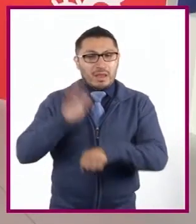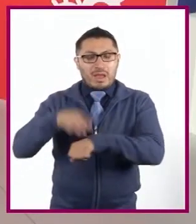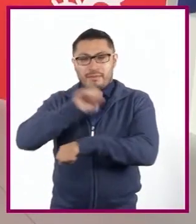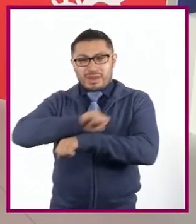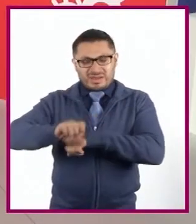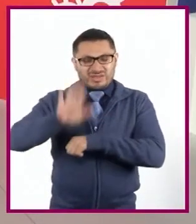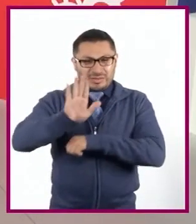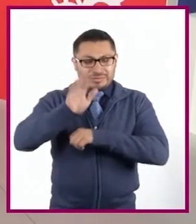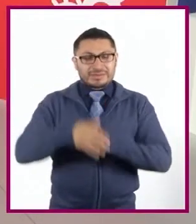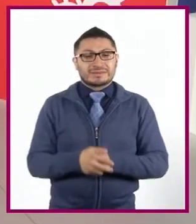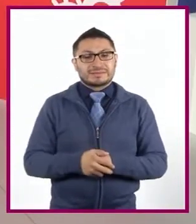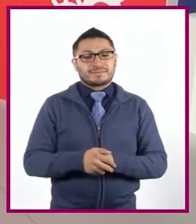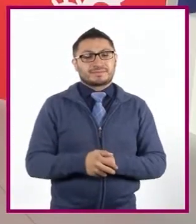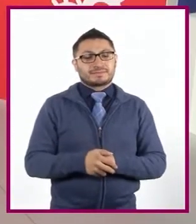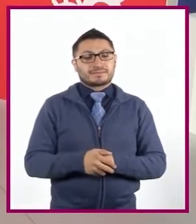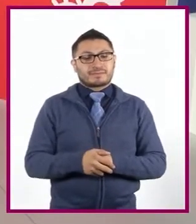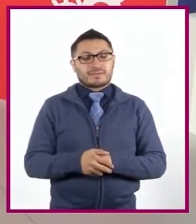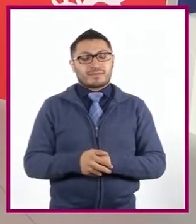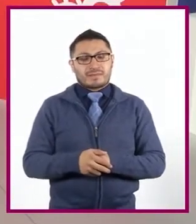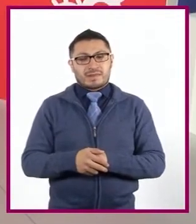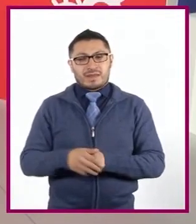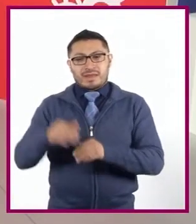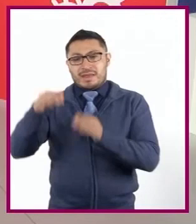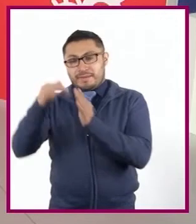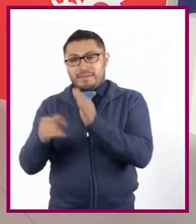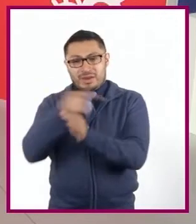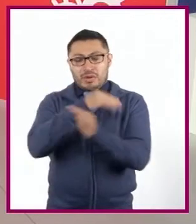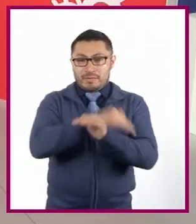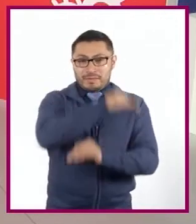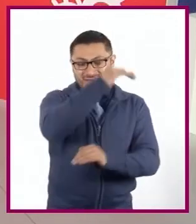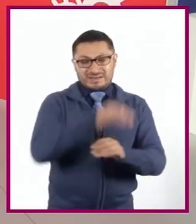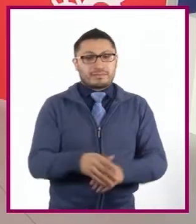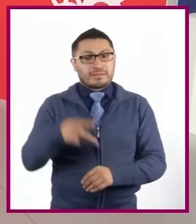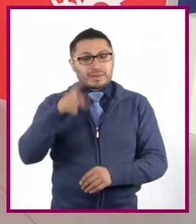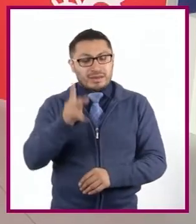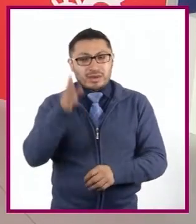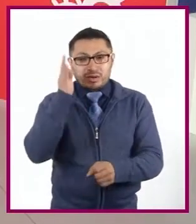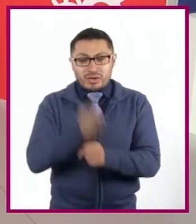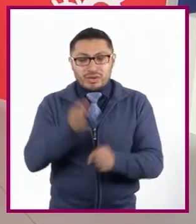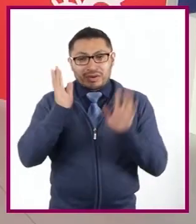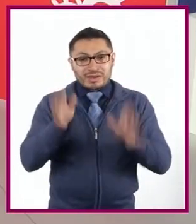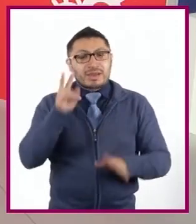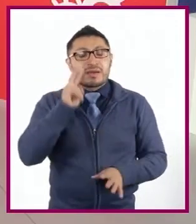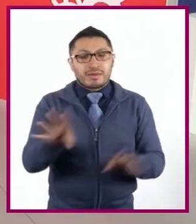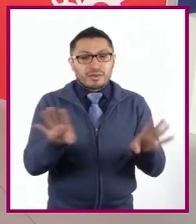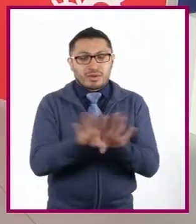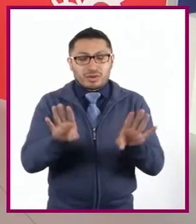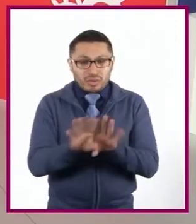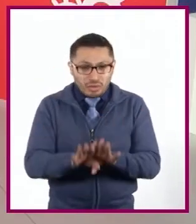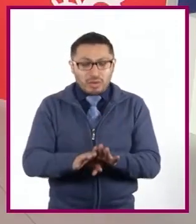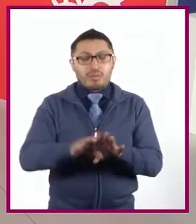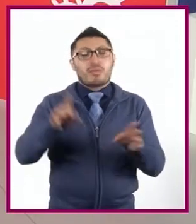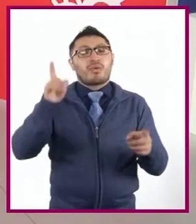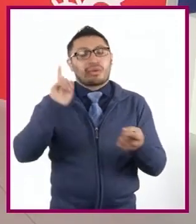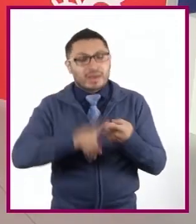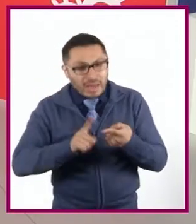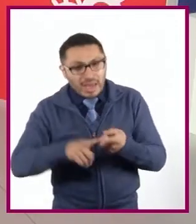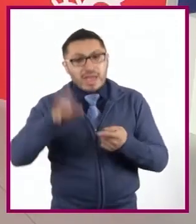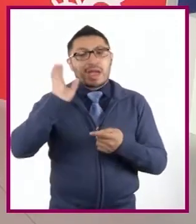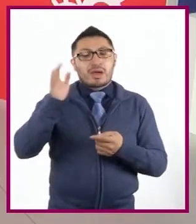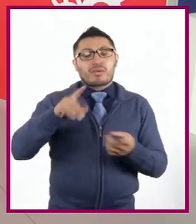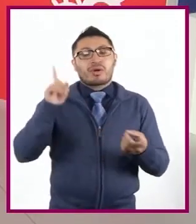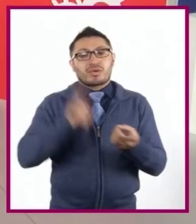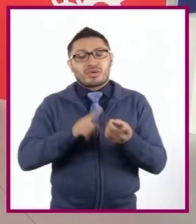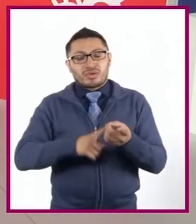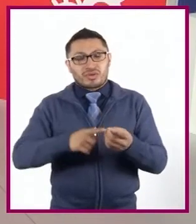ejemplos de cómo, cuándo y por qué los seres vivos compiten en sus ecosistemas, así como